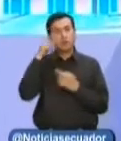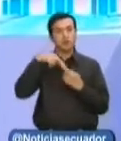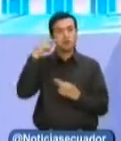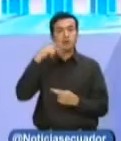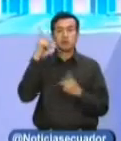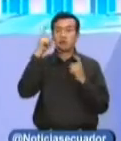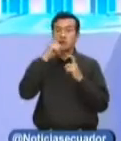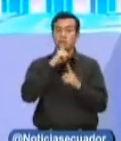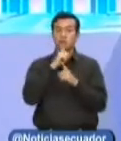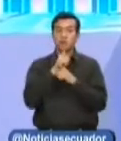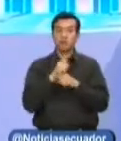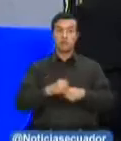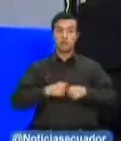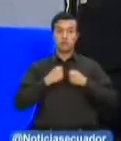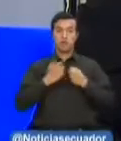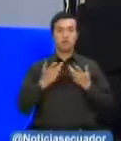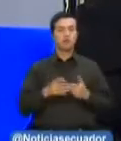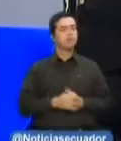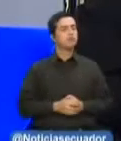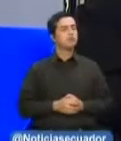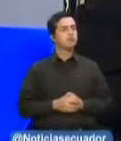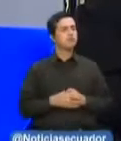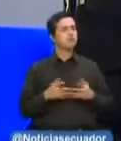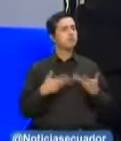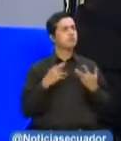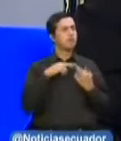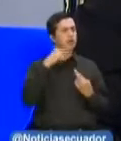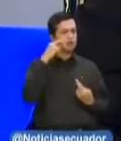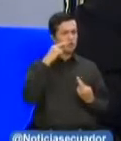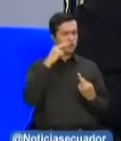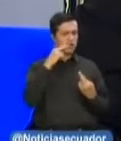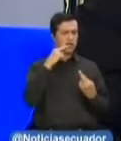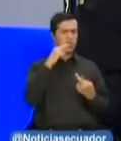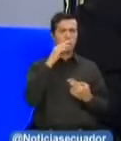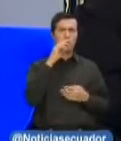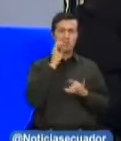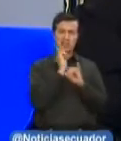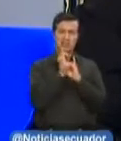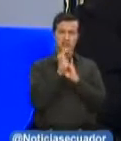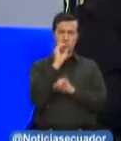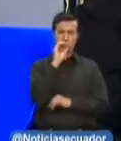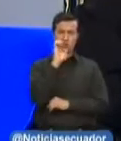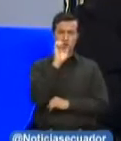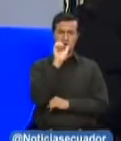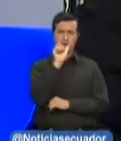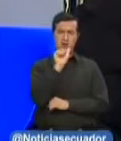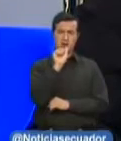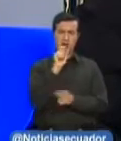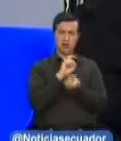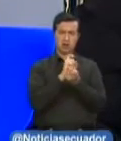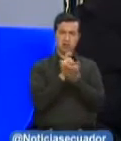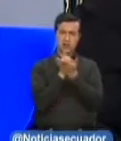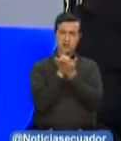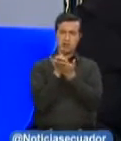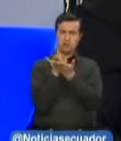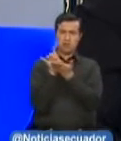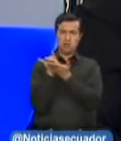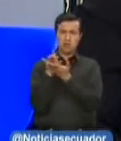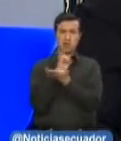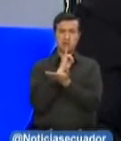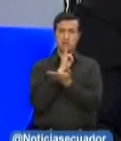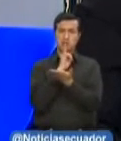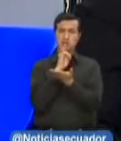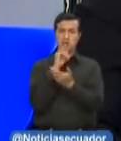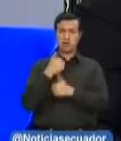muy difícil ahora consolidar. ¿Qué saca la región reemplazando a la OEA para excluir a los dos países del norte, Estados Unidos y